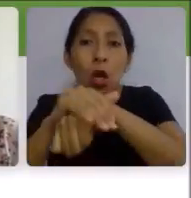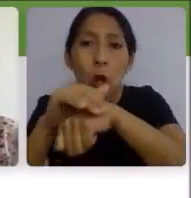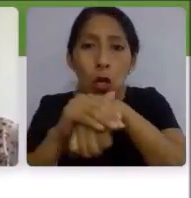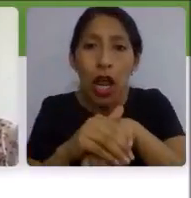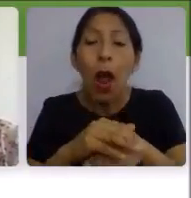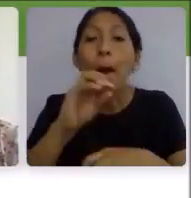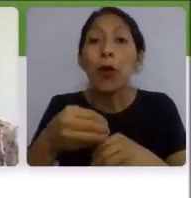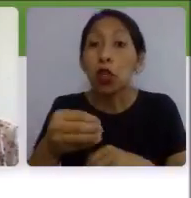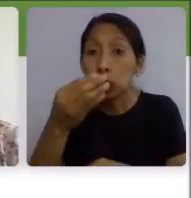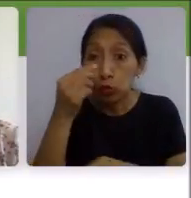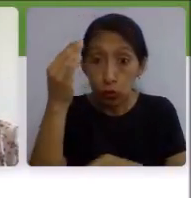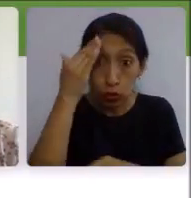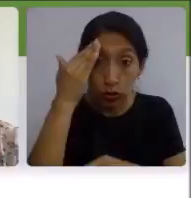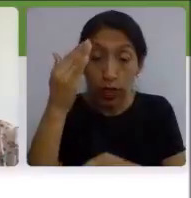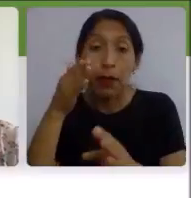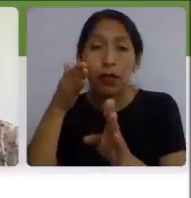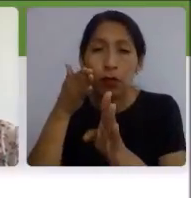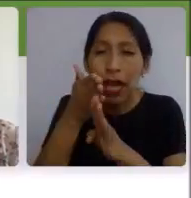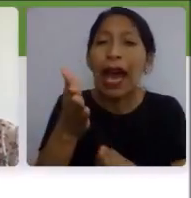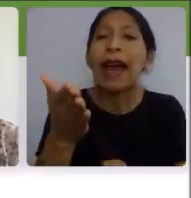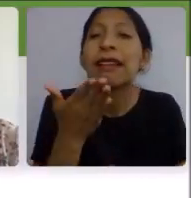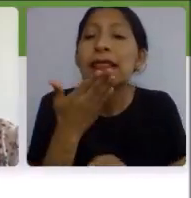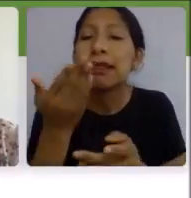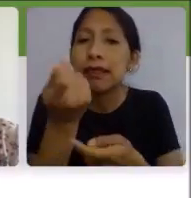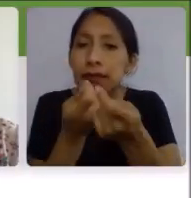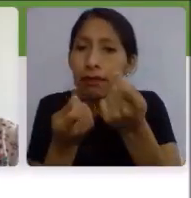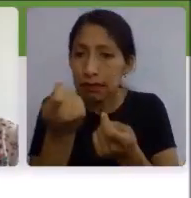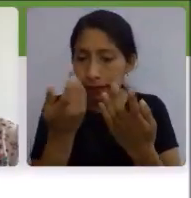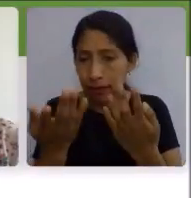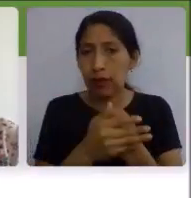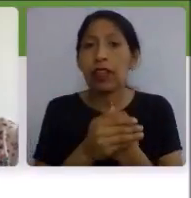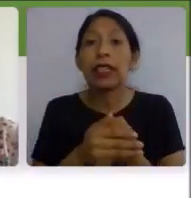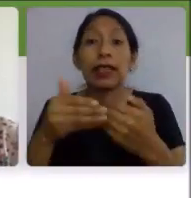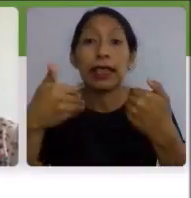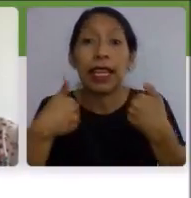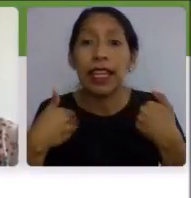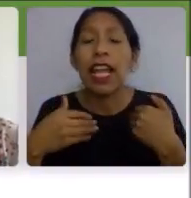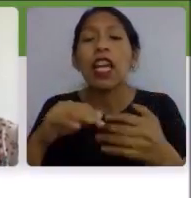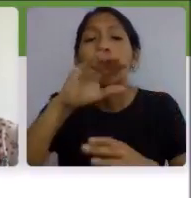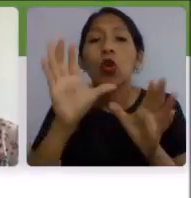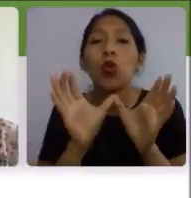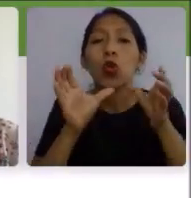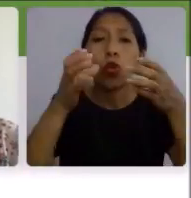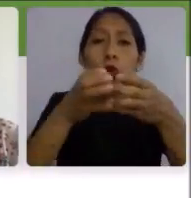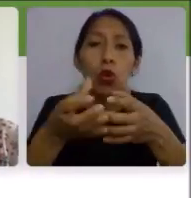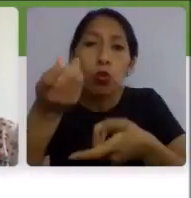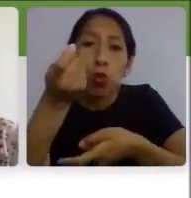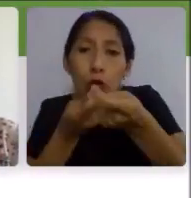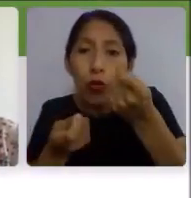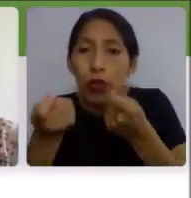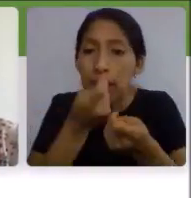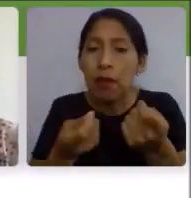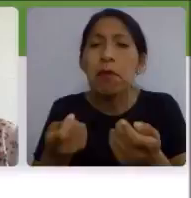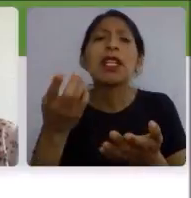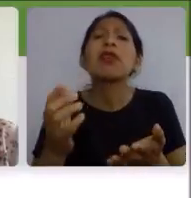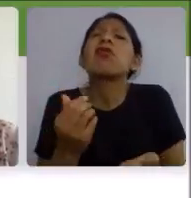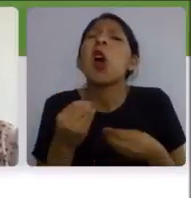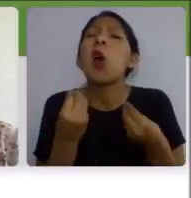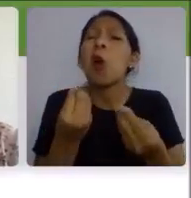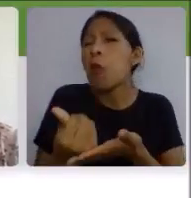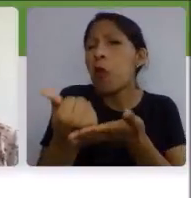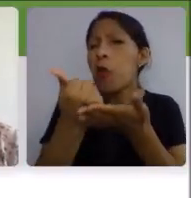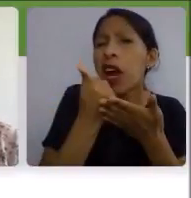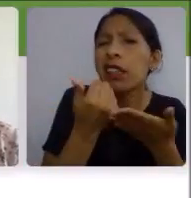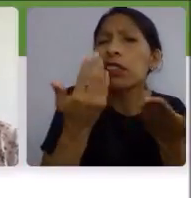mercado al que te estás enfocando. Tener un kit promocional de oferta. ¿Qué te ayuda esto?